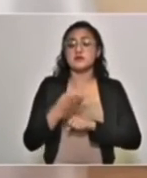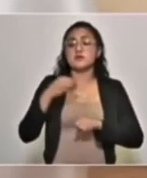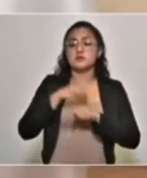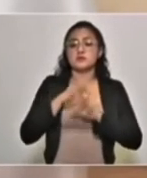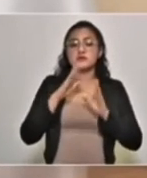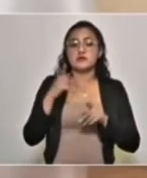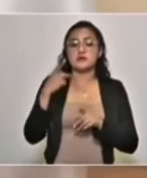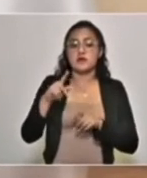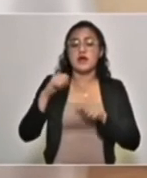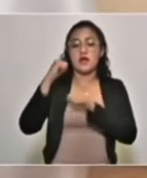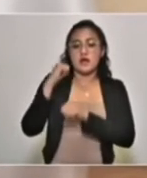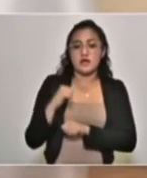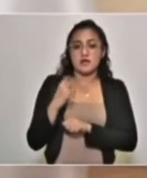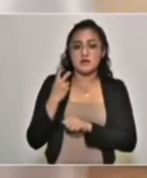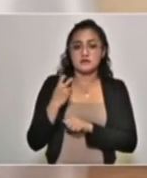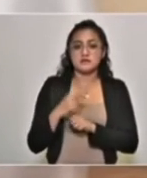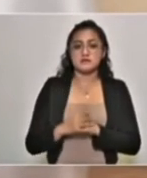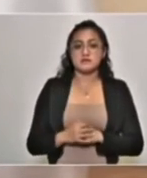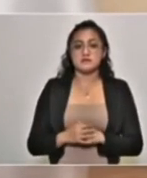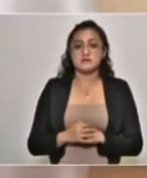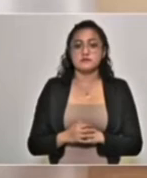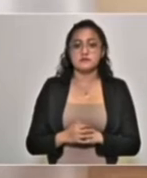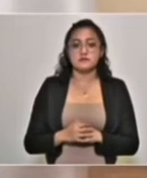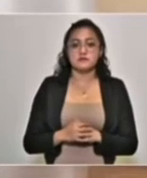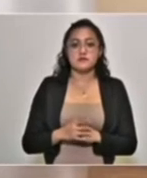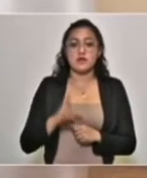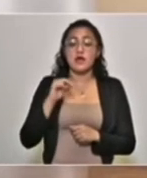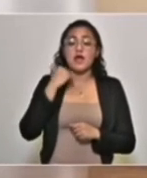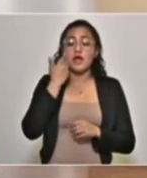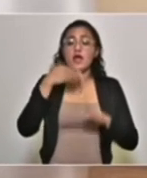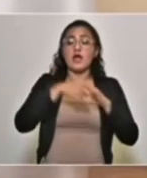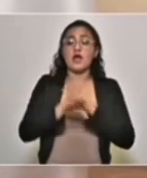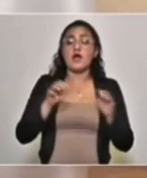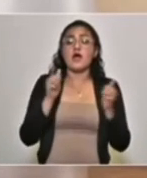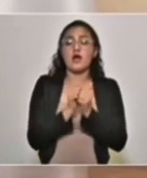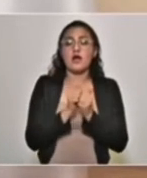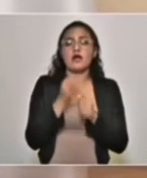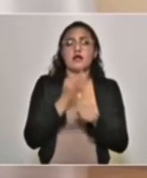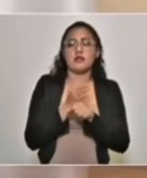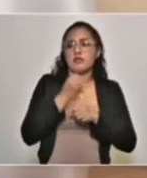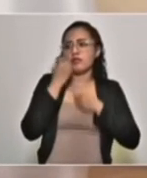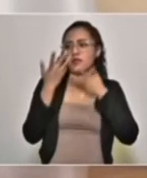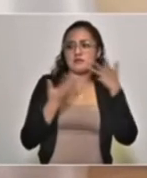por autoridades y no quieran influir con desplegados.